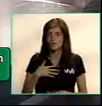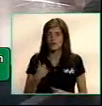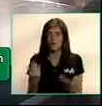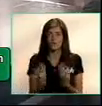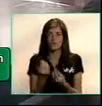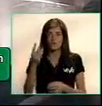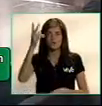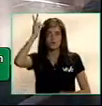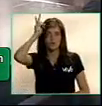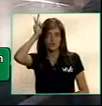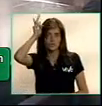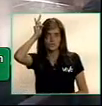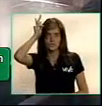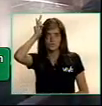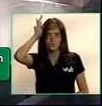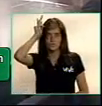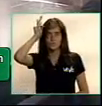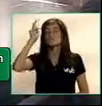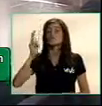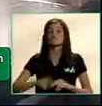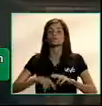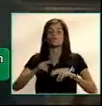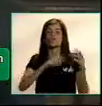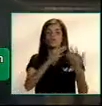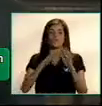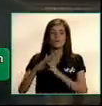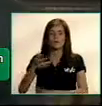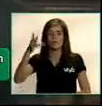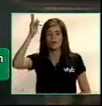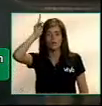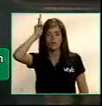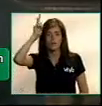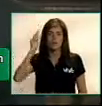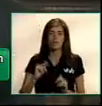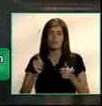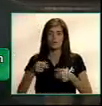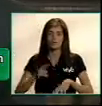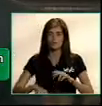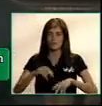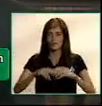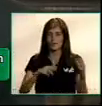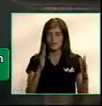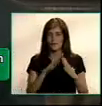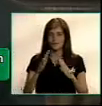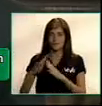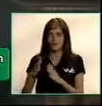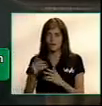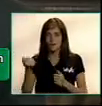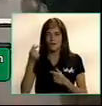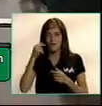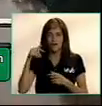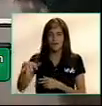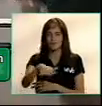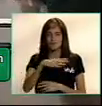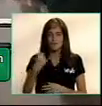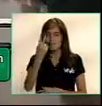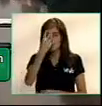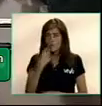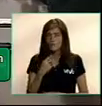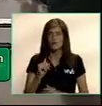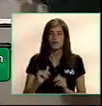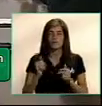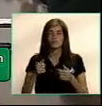indios, construyó comunidades con los indios, comenzó a construirle casa a los campesinos pobres, comenzó a